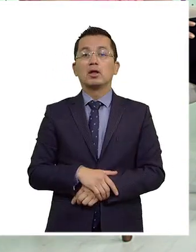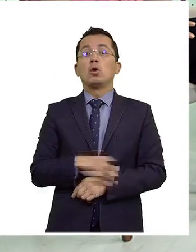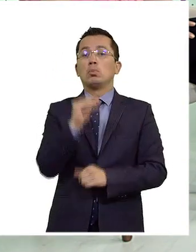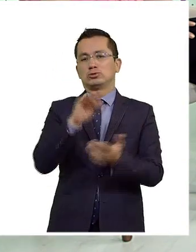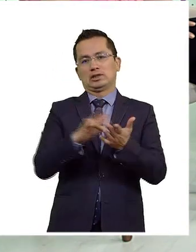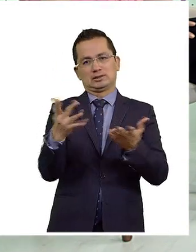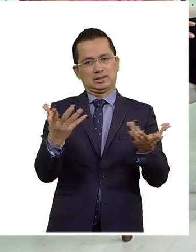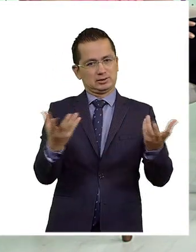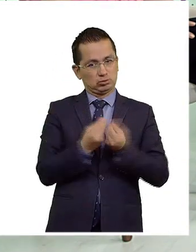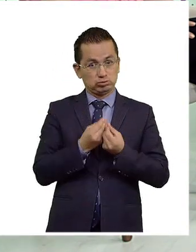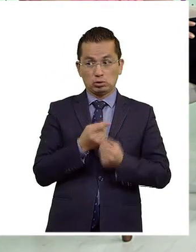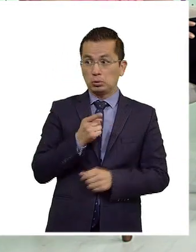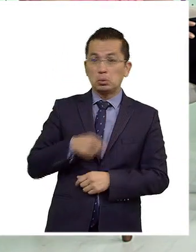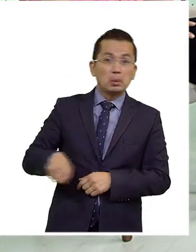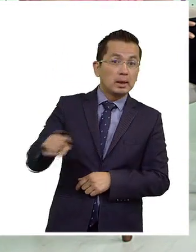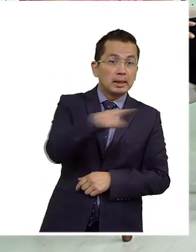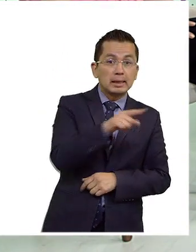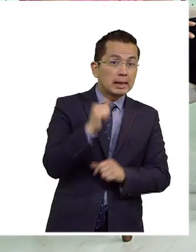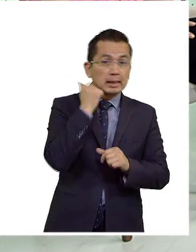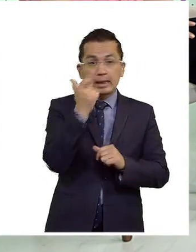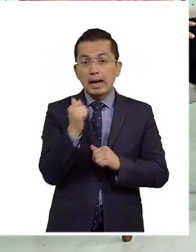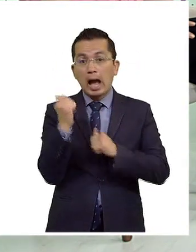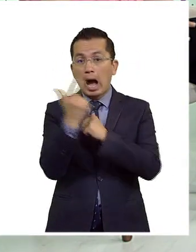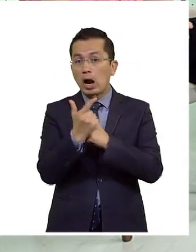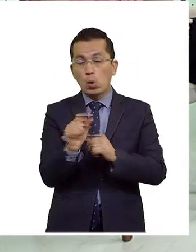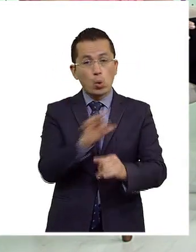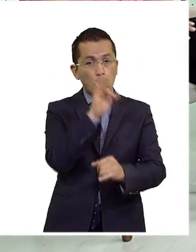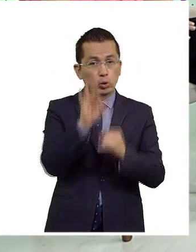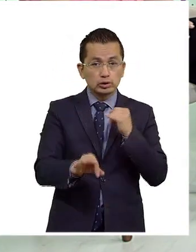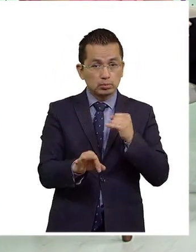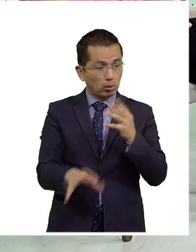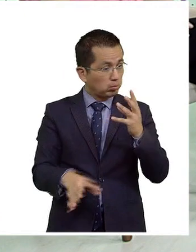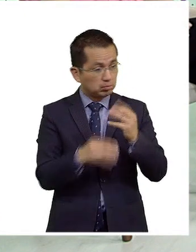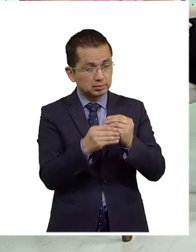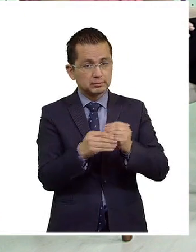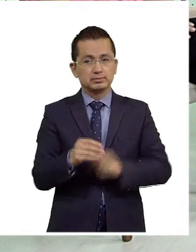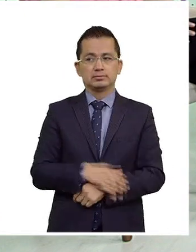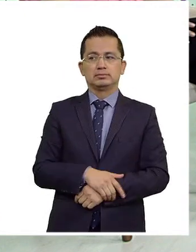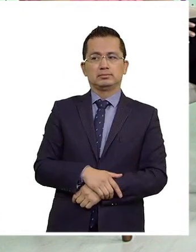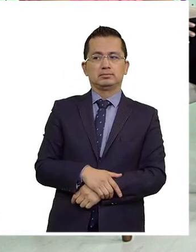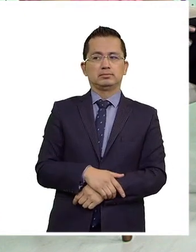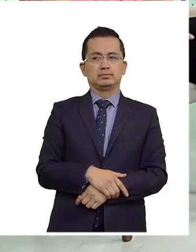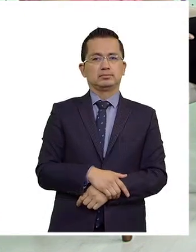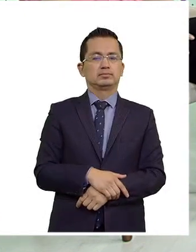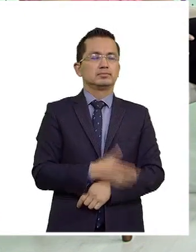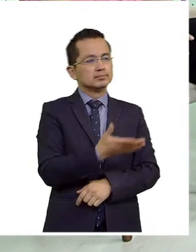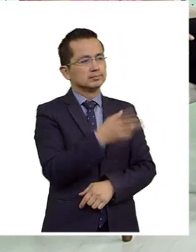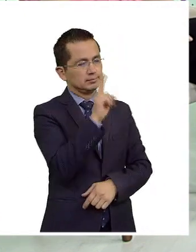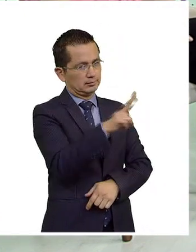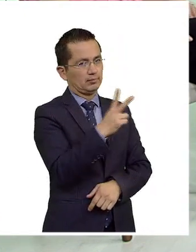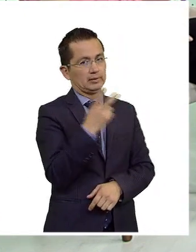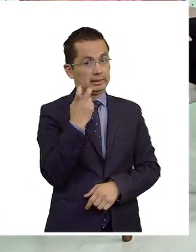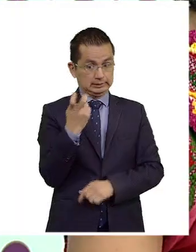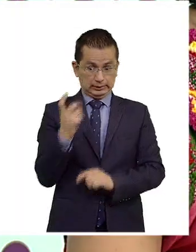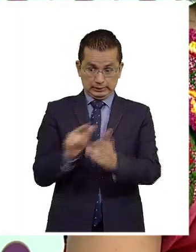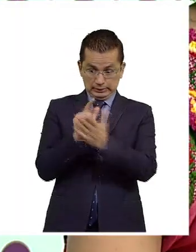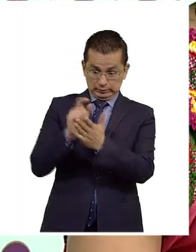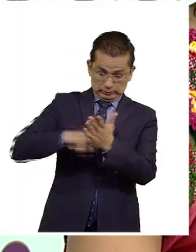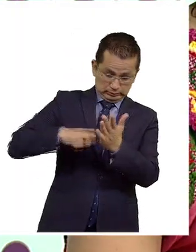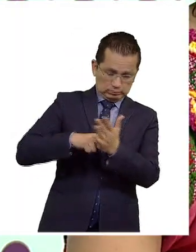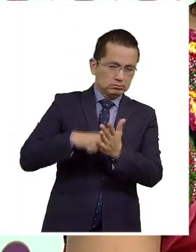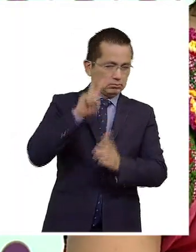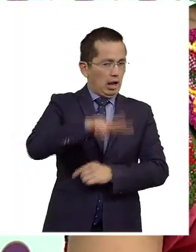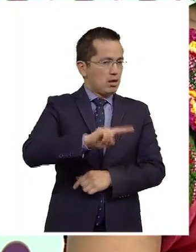acompañado. ¿Quisieran alguna reflexión para cerrar, Tania? Bueno, pues es eso, ya necesitamos esta reforma y no solo es